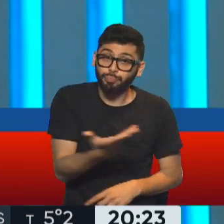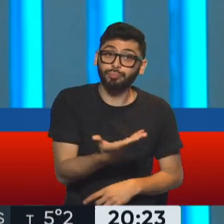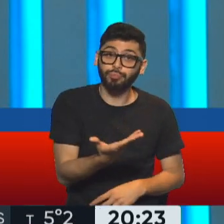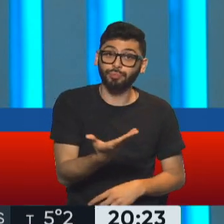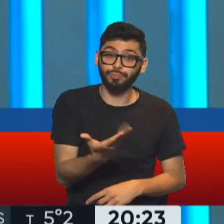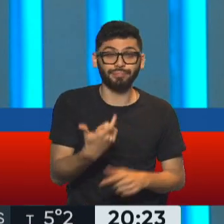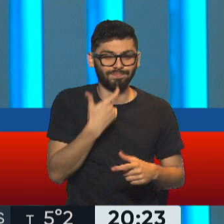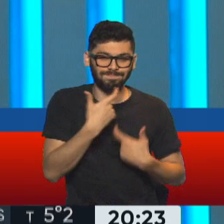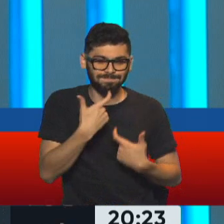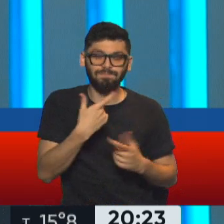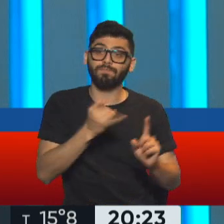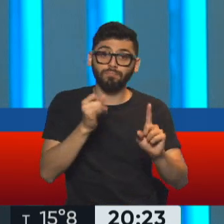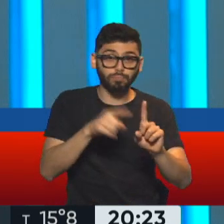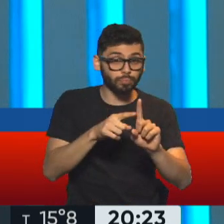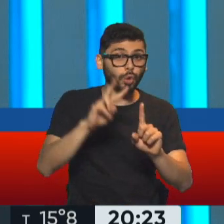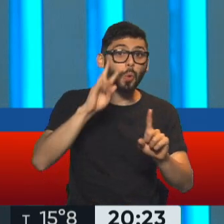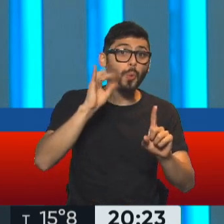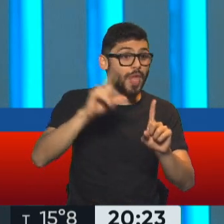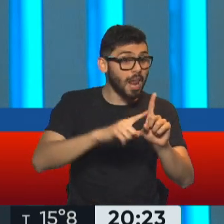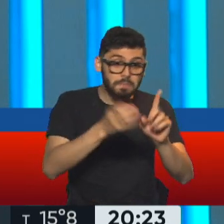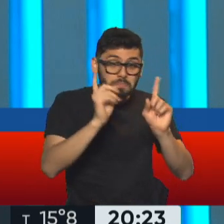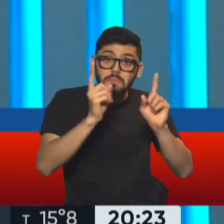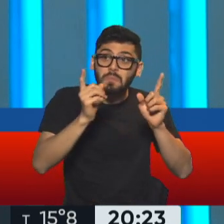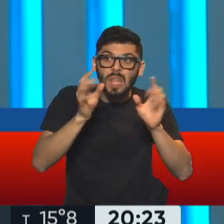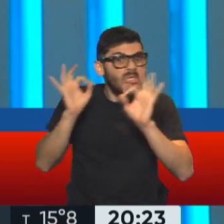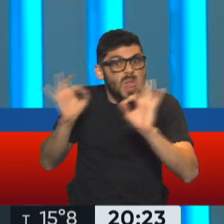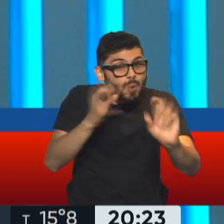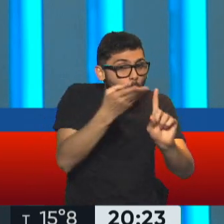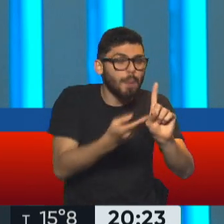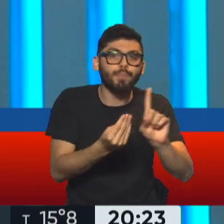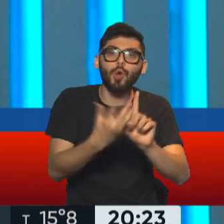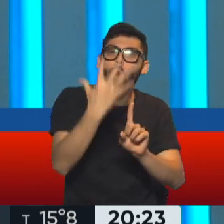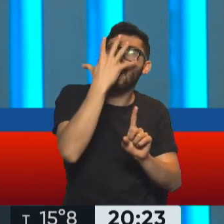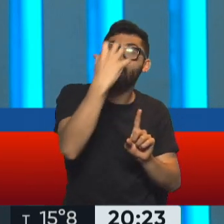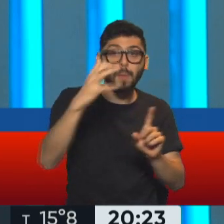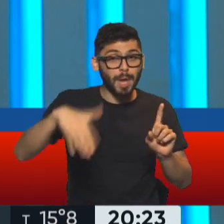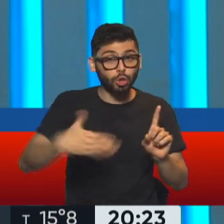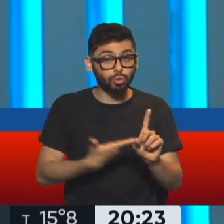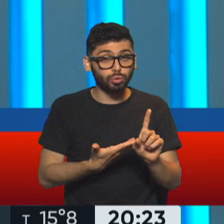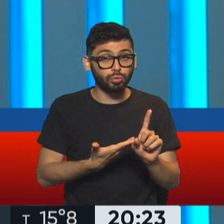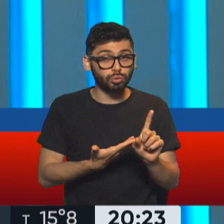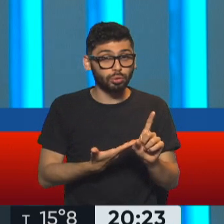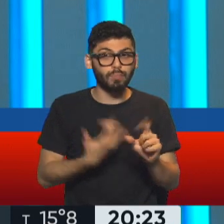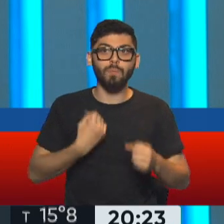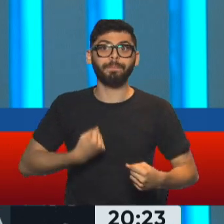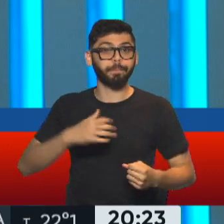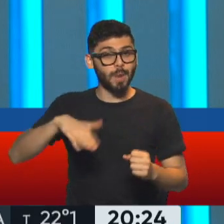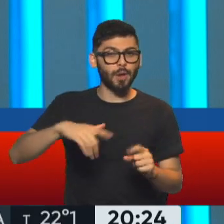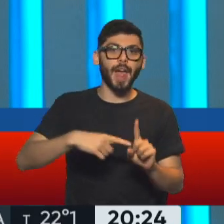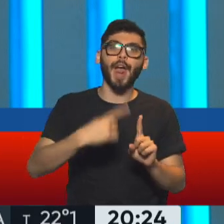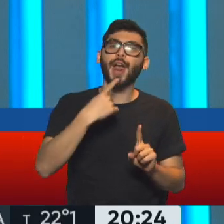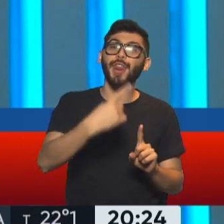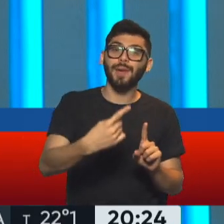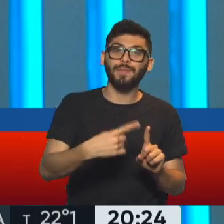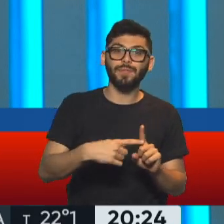Muy perceptivo, es la misma, pero perdió el encanto. No tiene la fuerza que tenía. Es la que dice, qué lindo